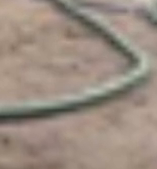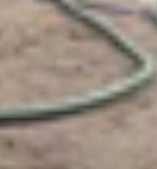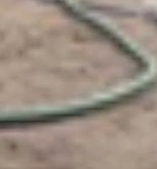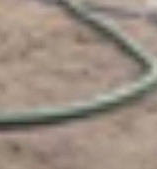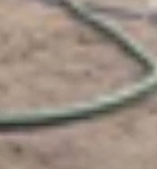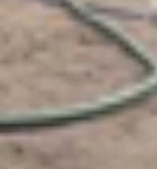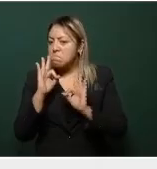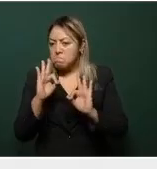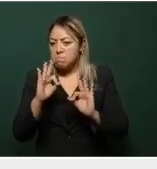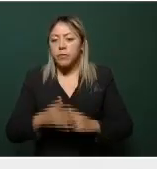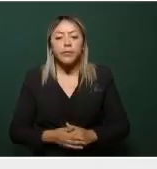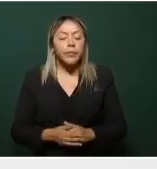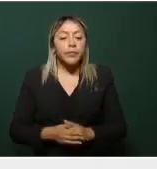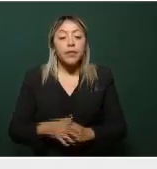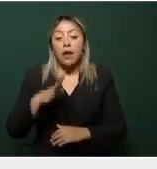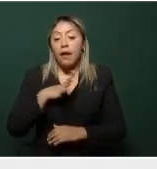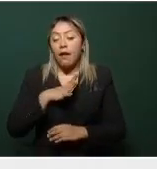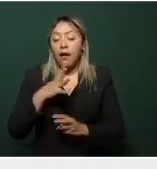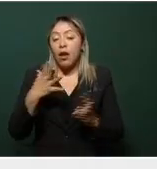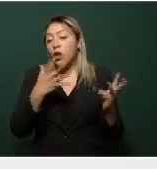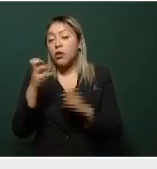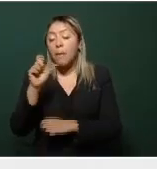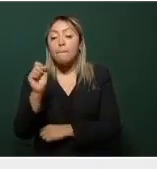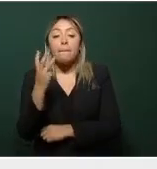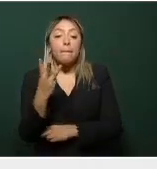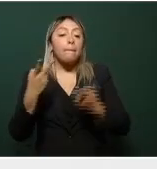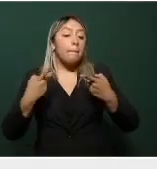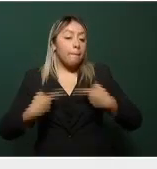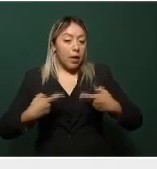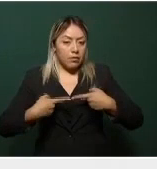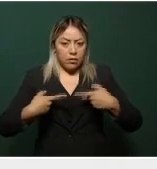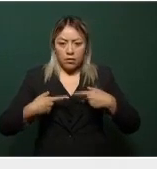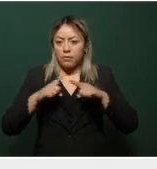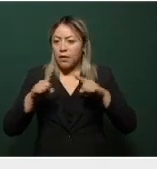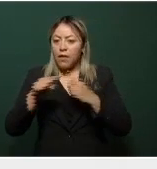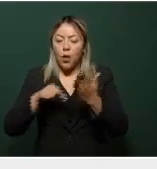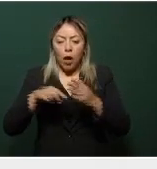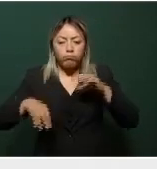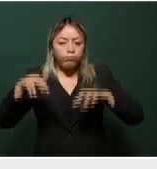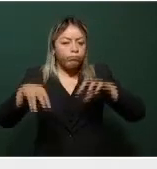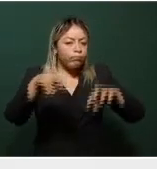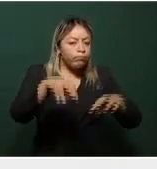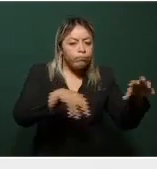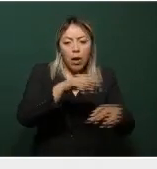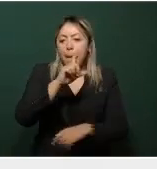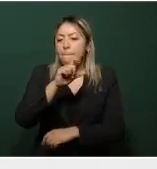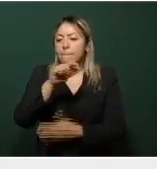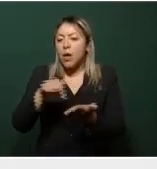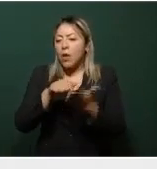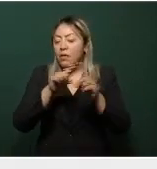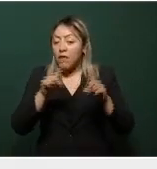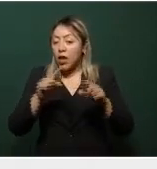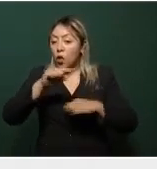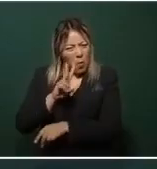sobre los ductos de Pemex. Tenemos 823 elementos distribuidos en 20 bases a través de todos este ducto